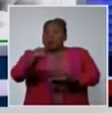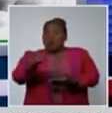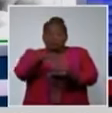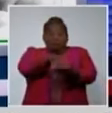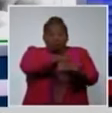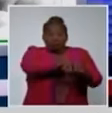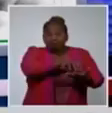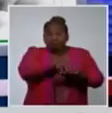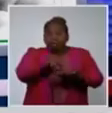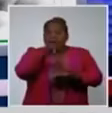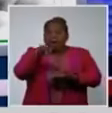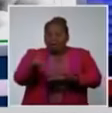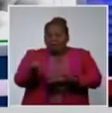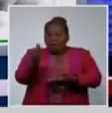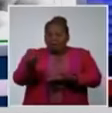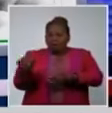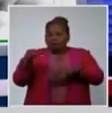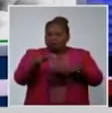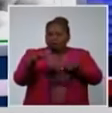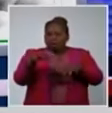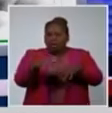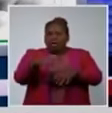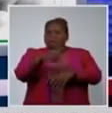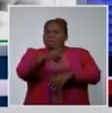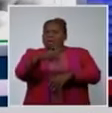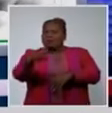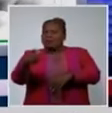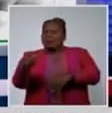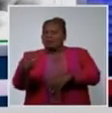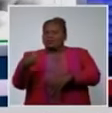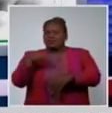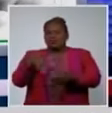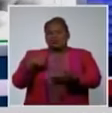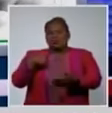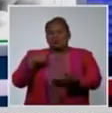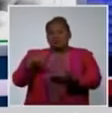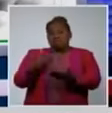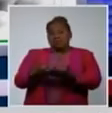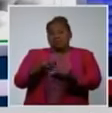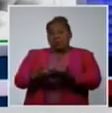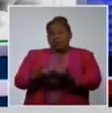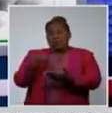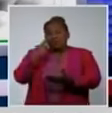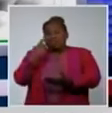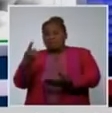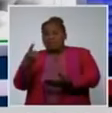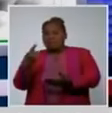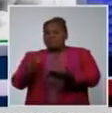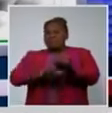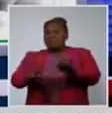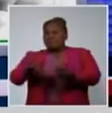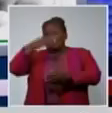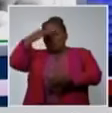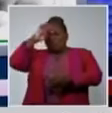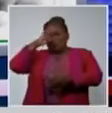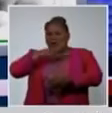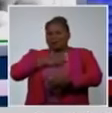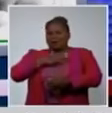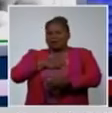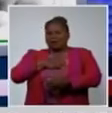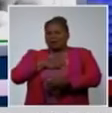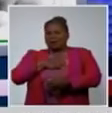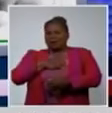desde su cuenta oficial en twitter yo le propongo doctor que nos hagamos a toda una provincia cubana que aunque no presenta o